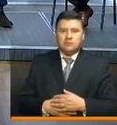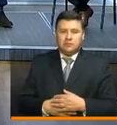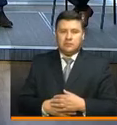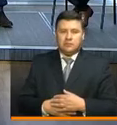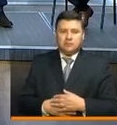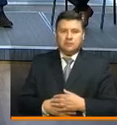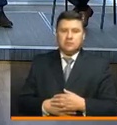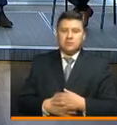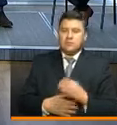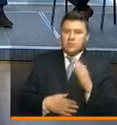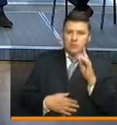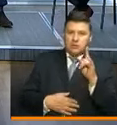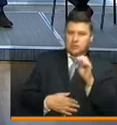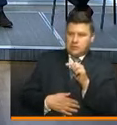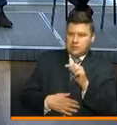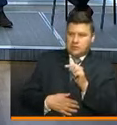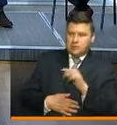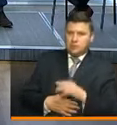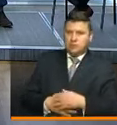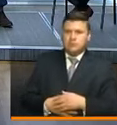Vamos con Bruce McMaster.